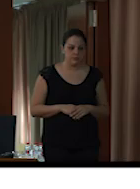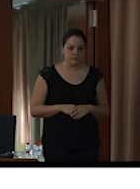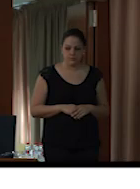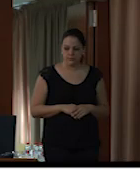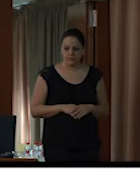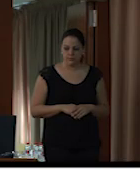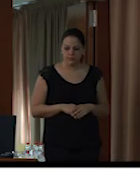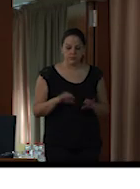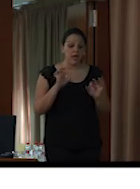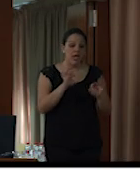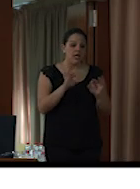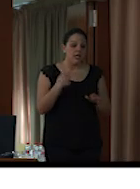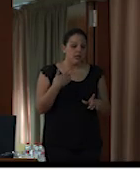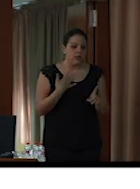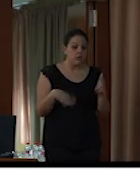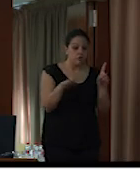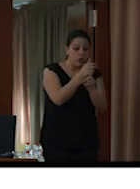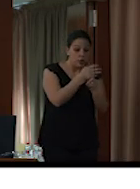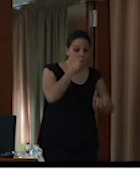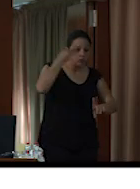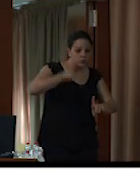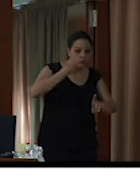Si tuviéramos una solución eficaz para todo,